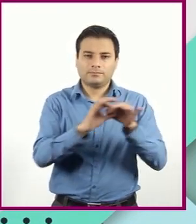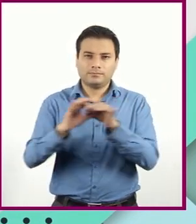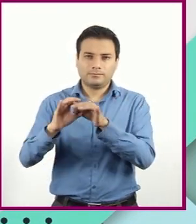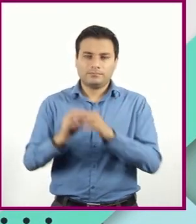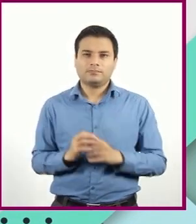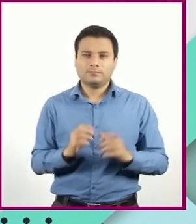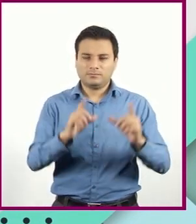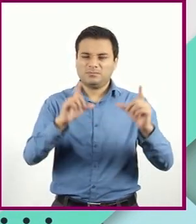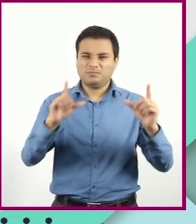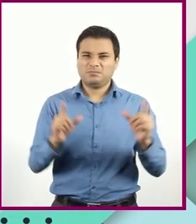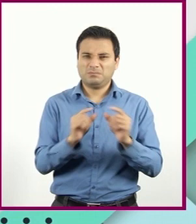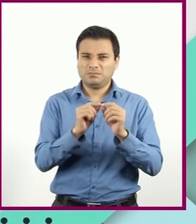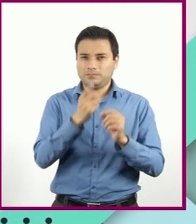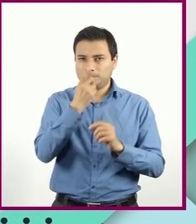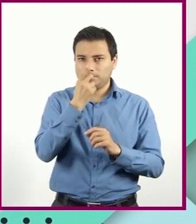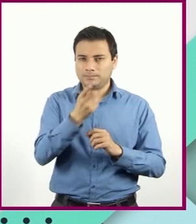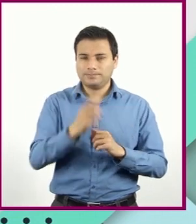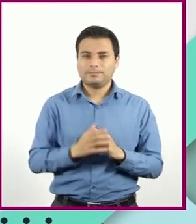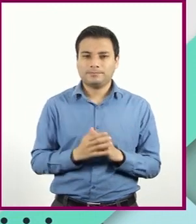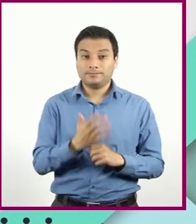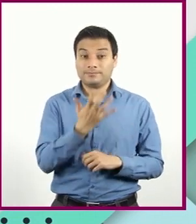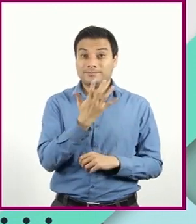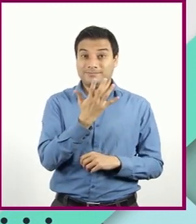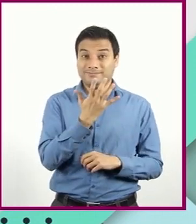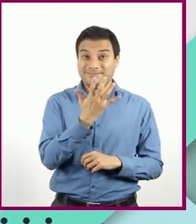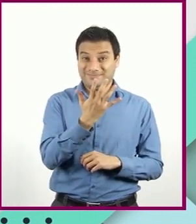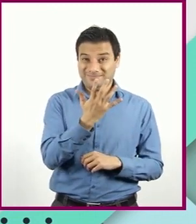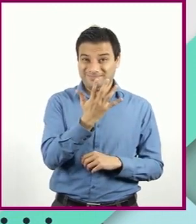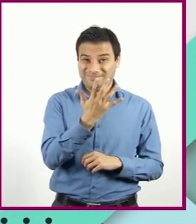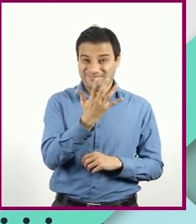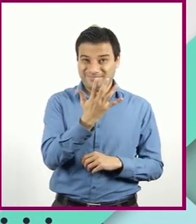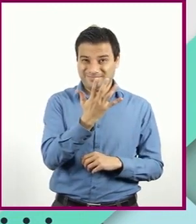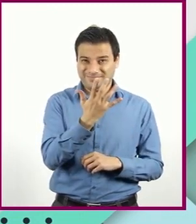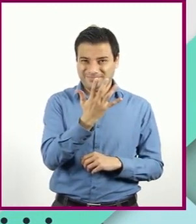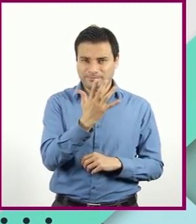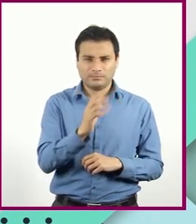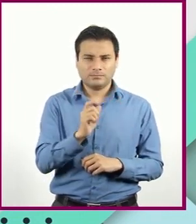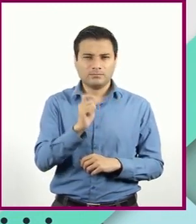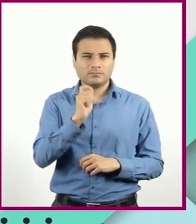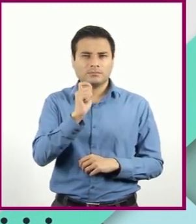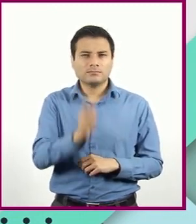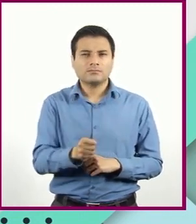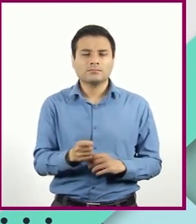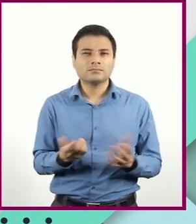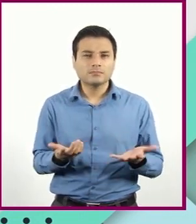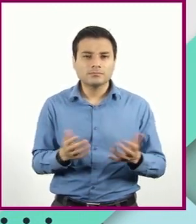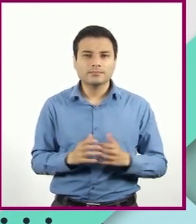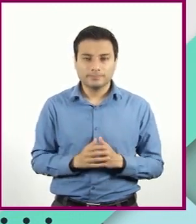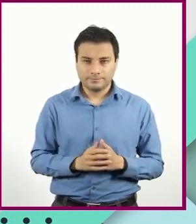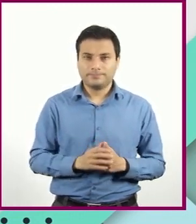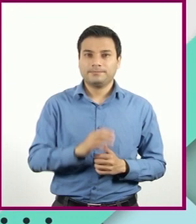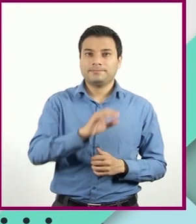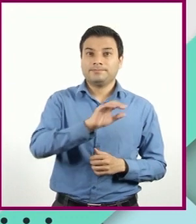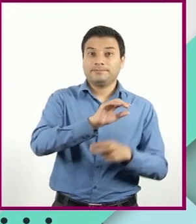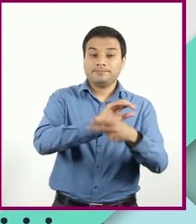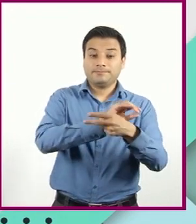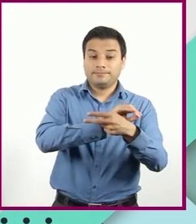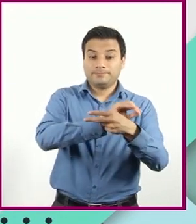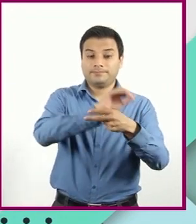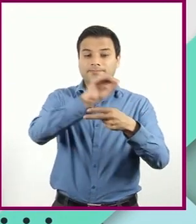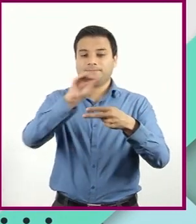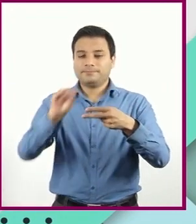abreviada, diríamos que el 5 del primer miembro que está restando lo pasamos al segundo